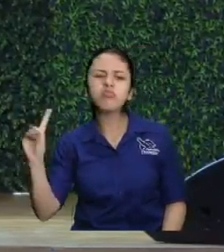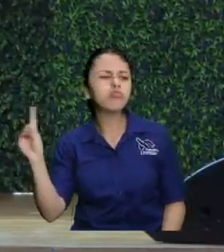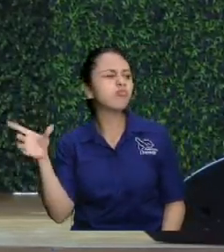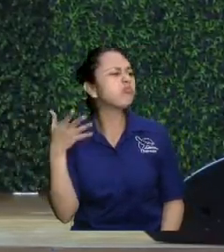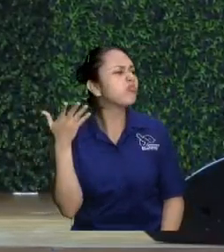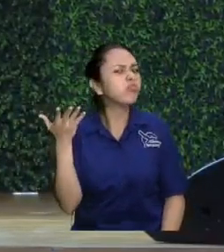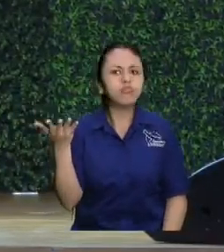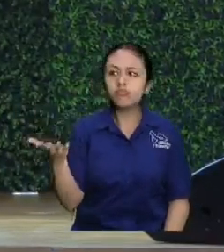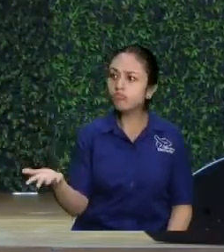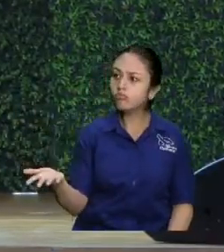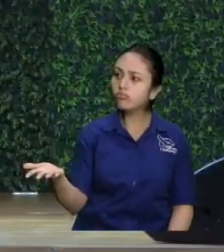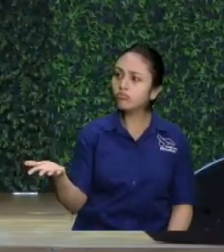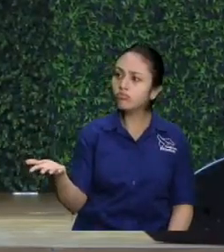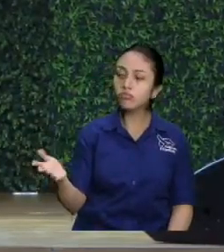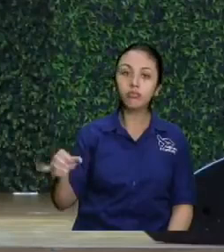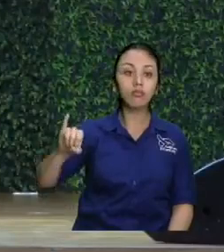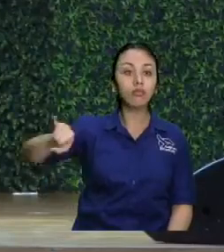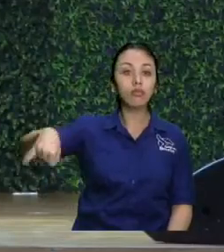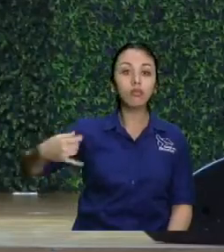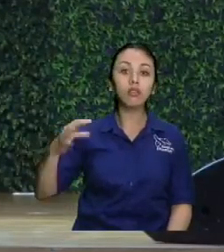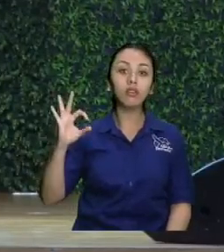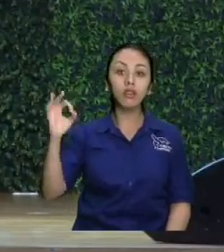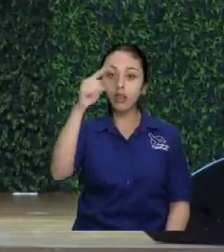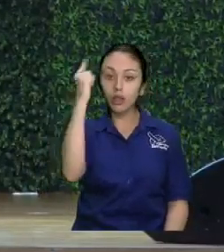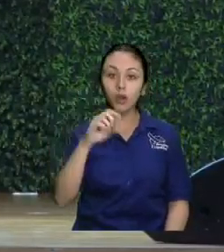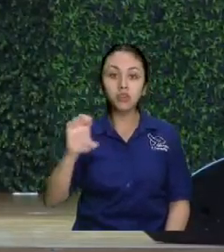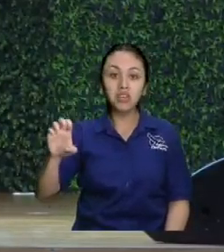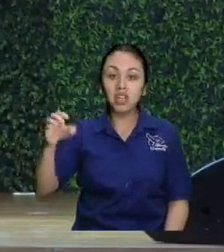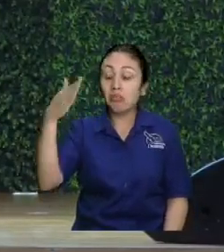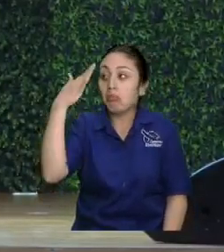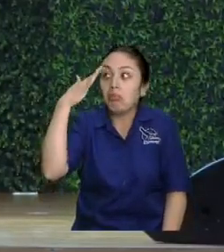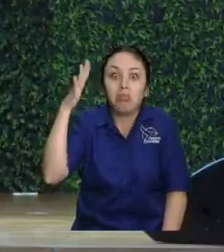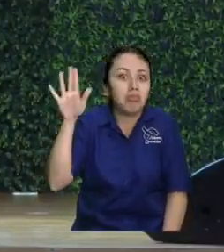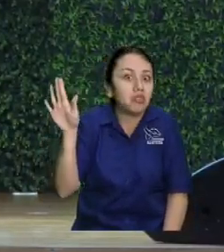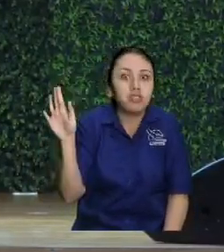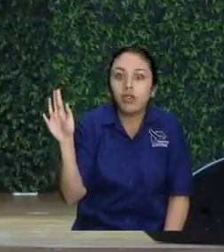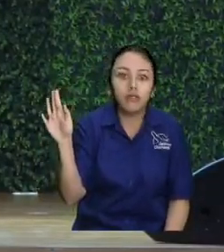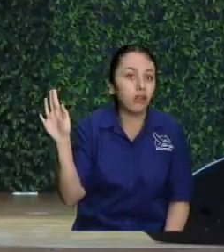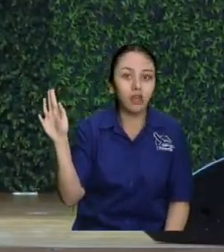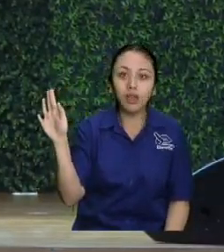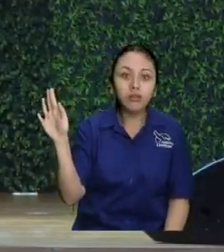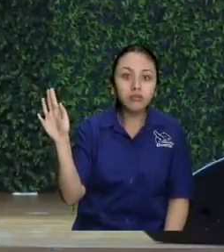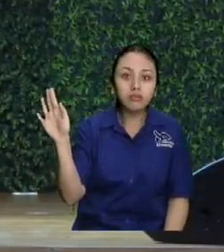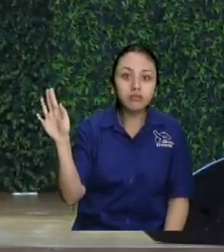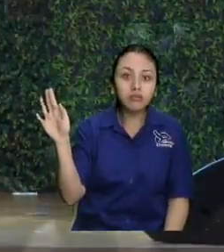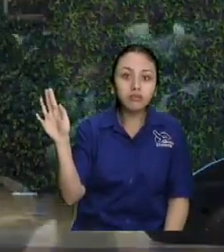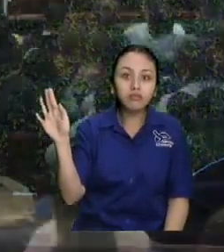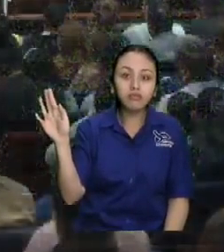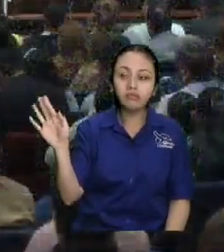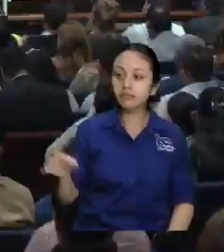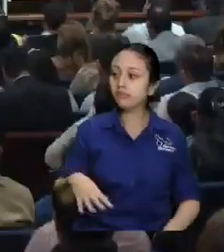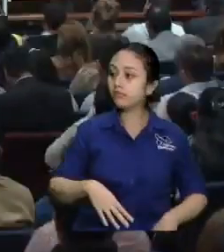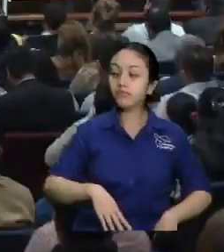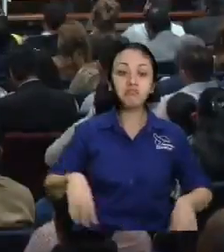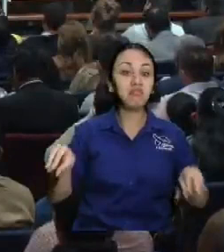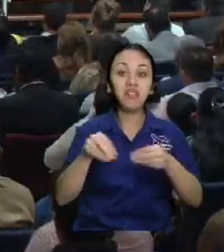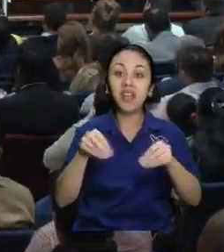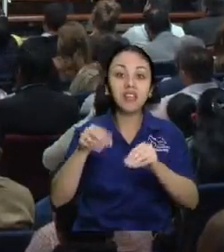no está con vos. ¿Cómo que conmigo? Si todos los niños van con sus mamás, no está ahí con